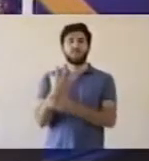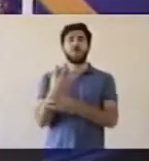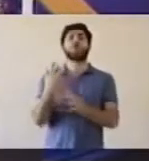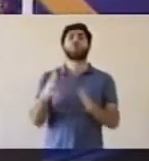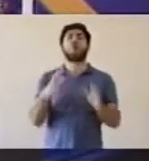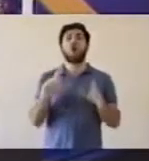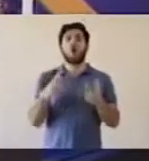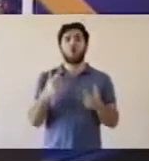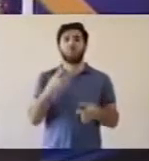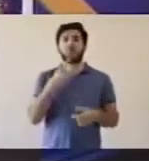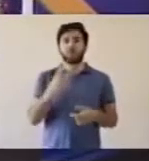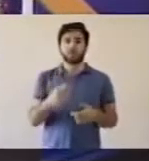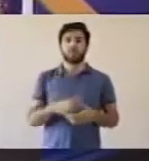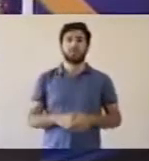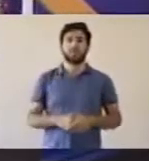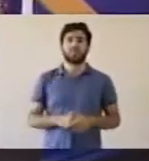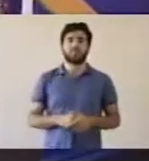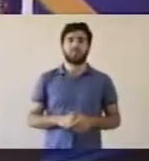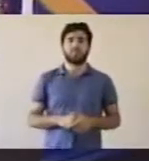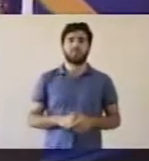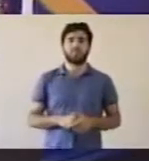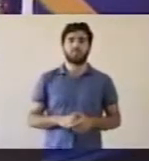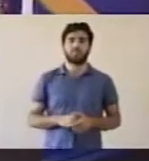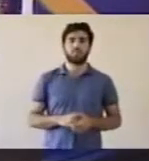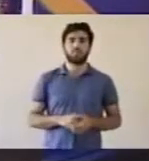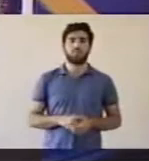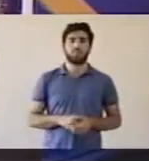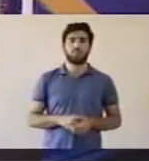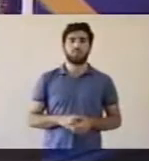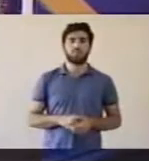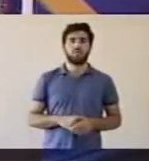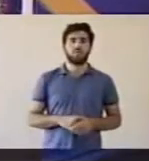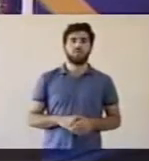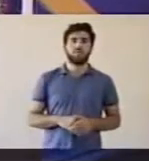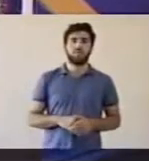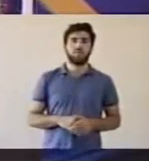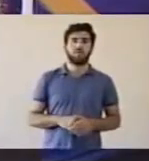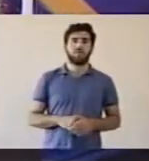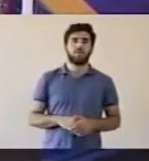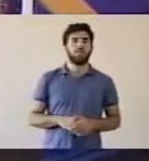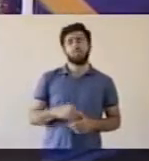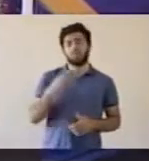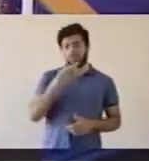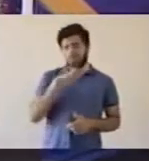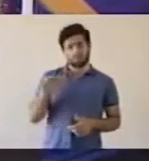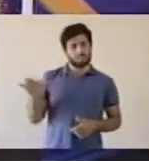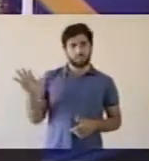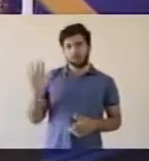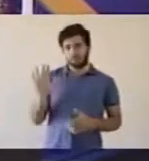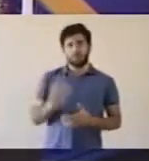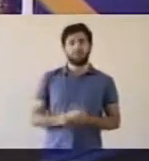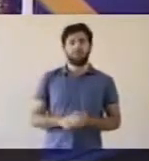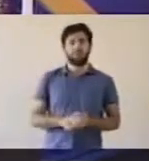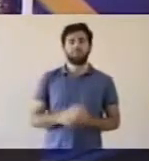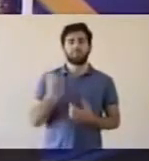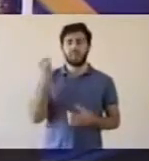Flor en Xinka se dice Tujlu. Repetimos,